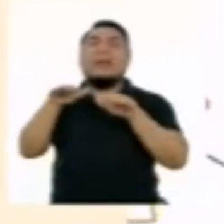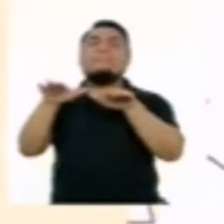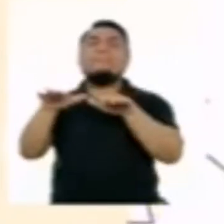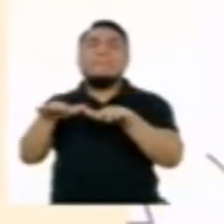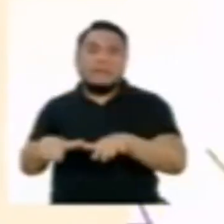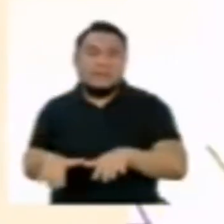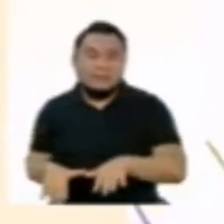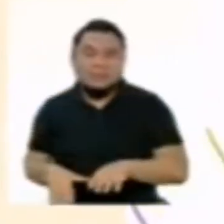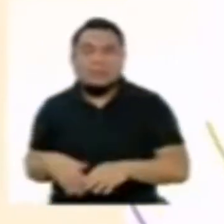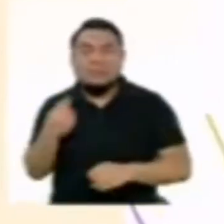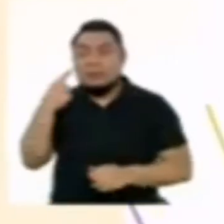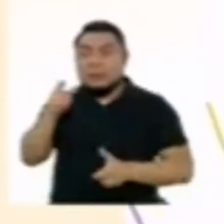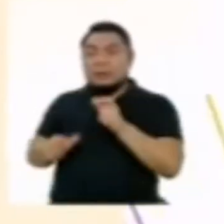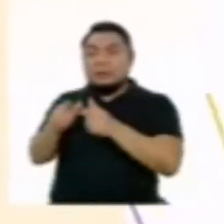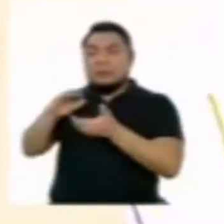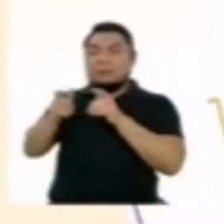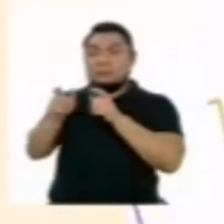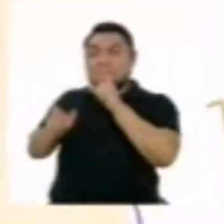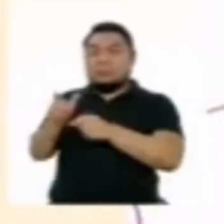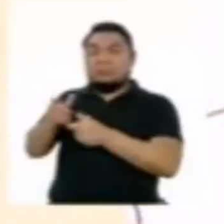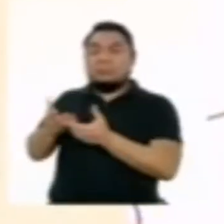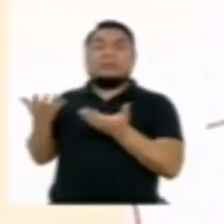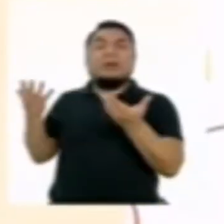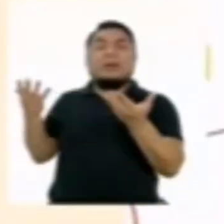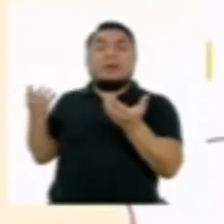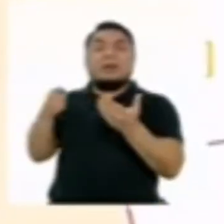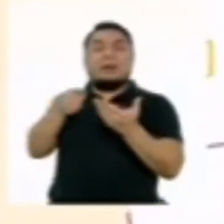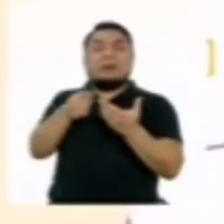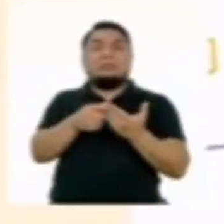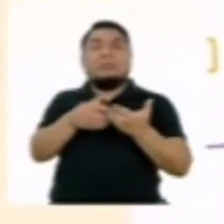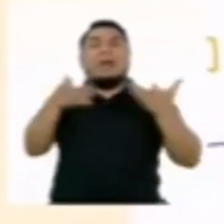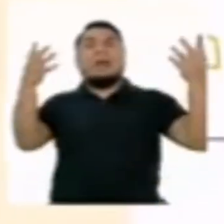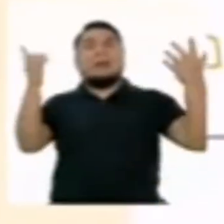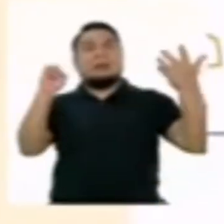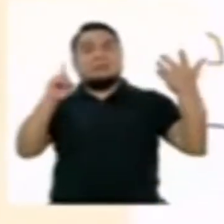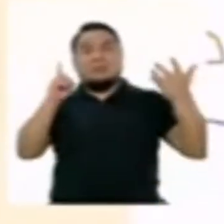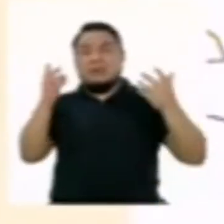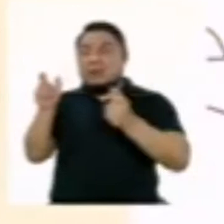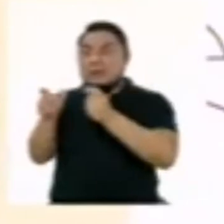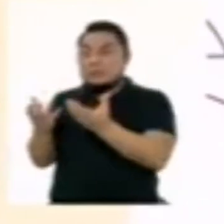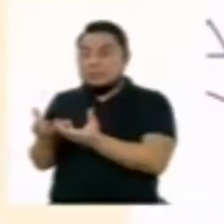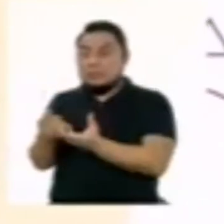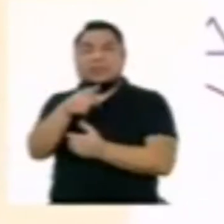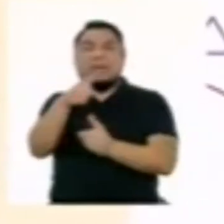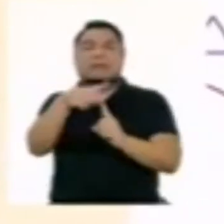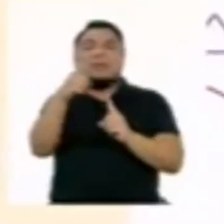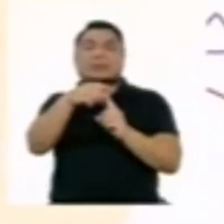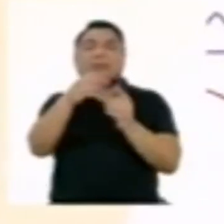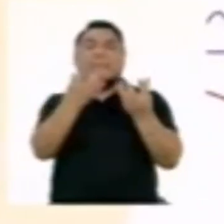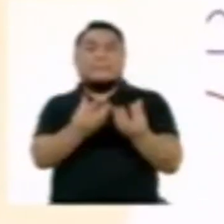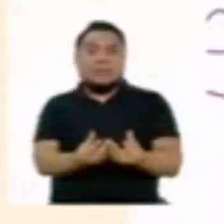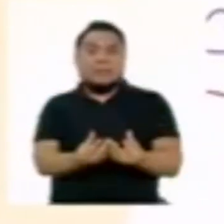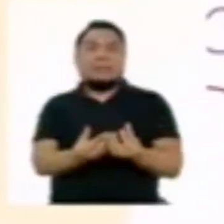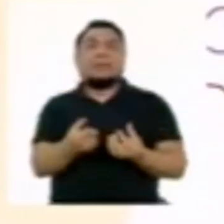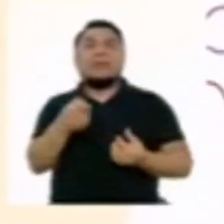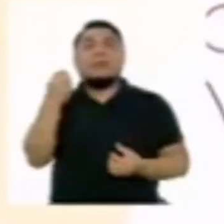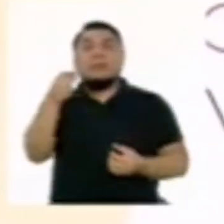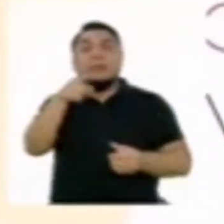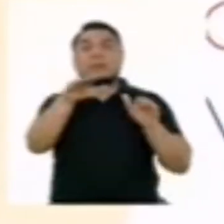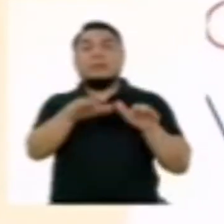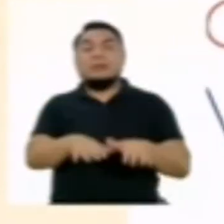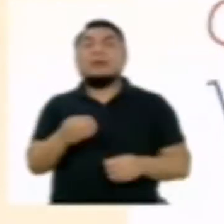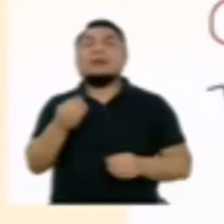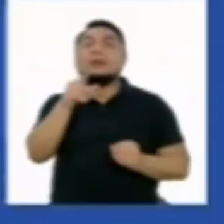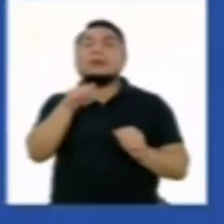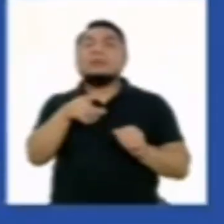taxis en función a la demanda de la población. Pero recordemos, el número de taxis bajará cuando haya un sistema de